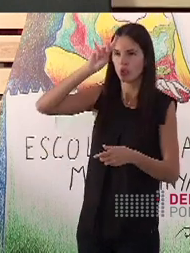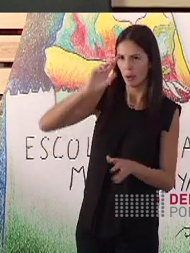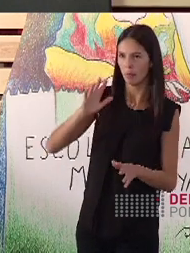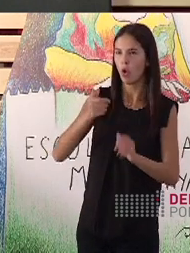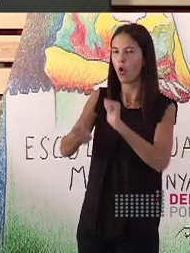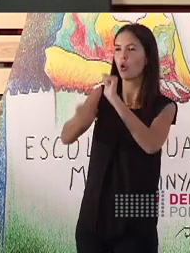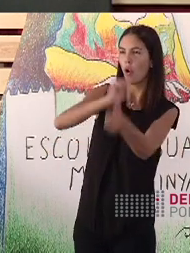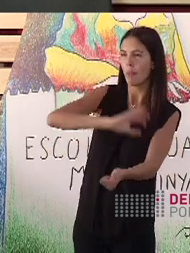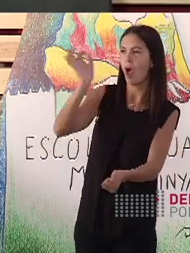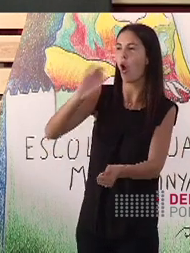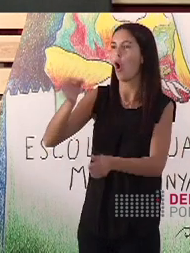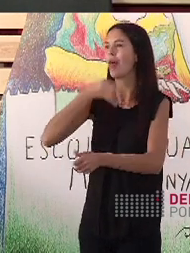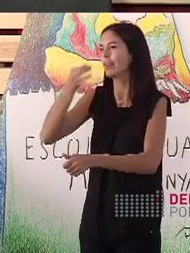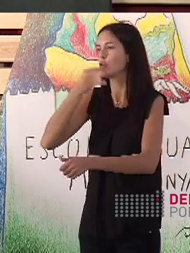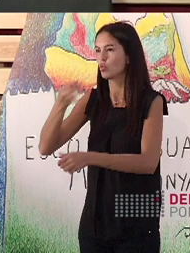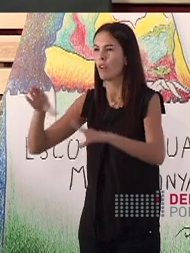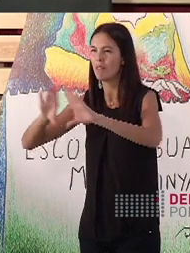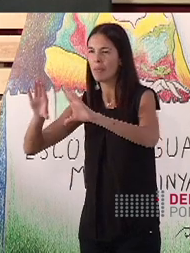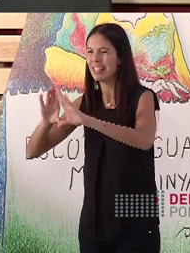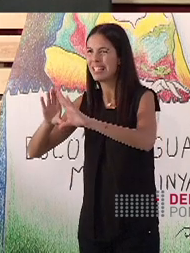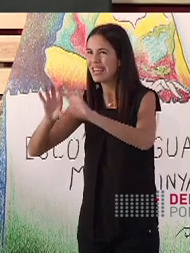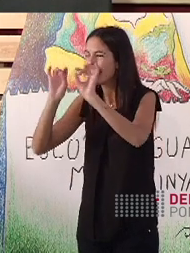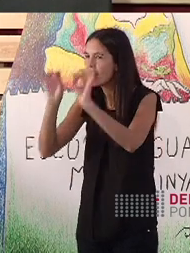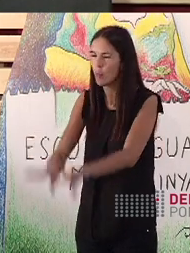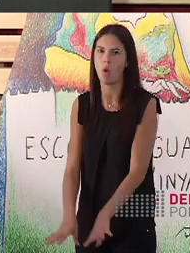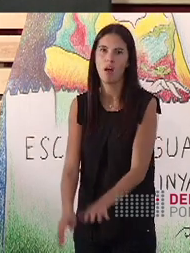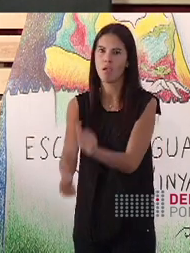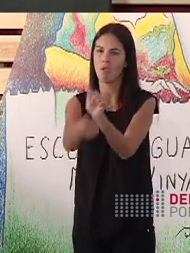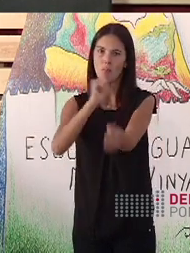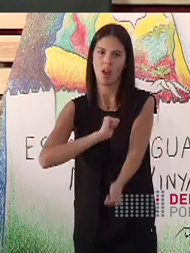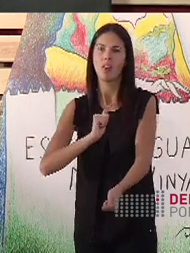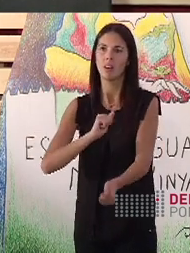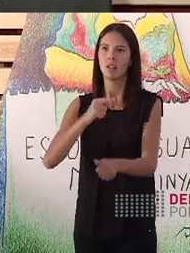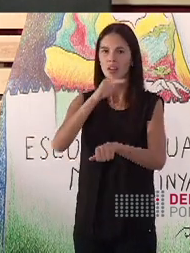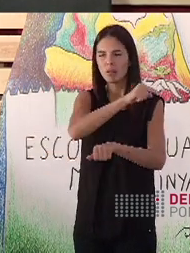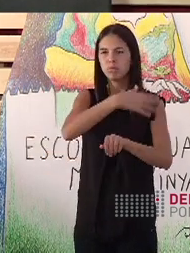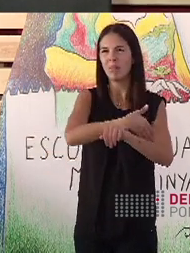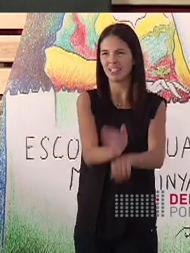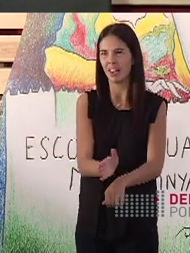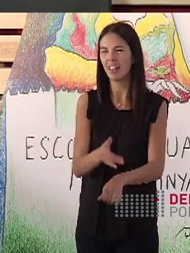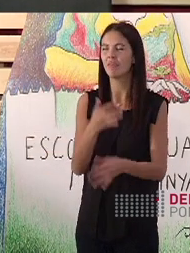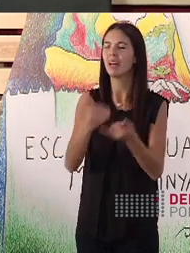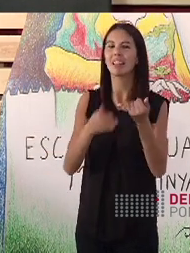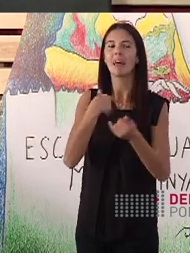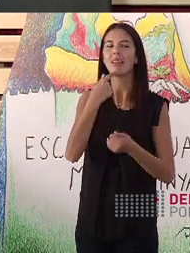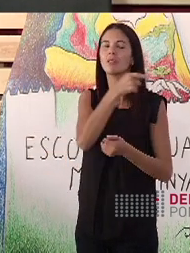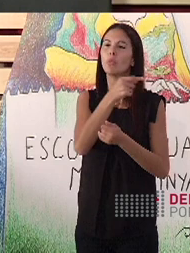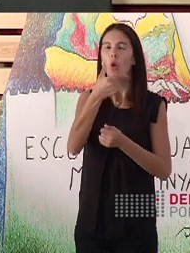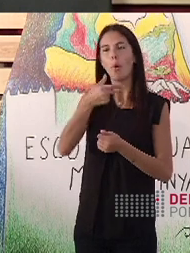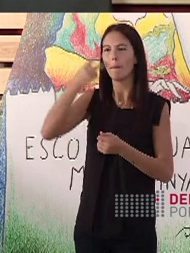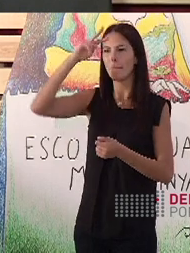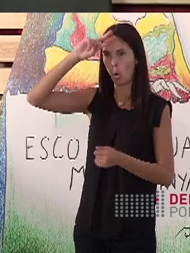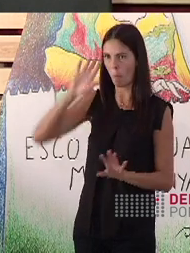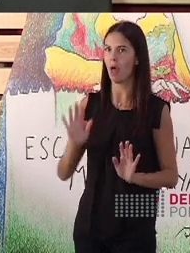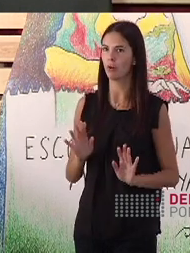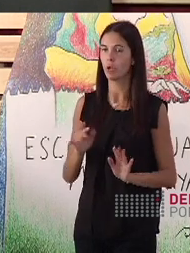o al discurso feminista, porque al final es el mismo, ¿no?, que es que son calcadas, y fue tiempo después. Esto es porque están preocupados realmente. Yo creo que hay que hacer